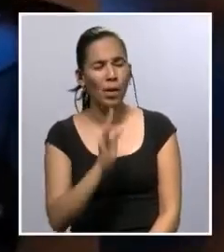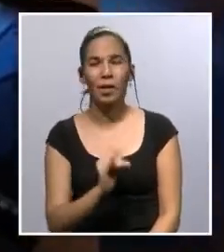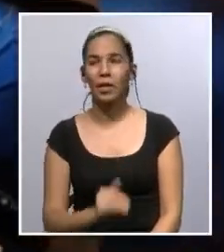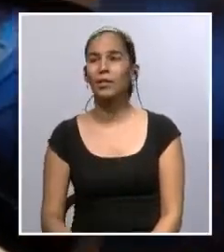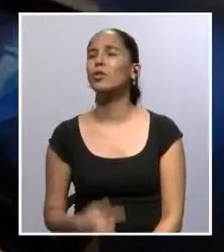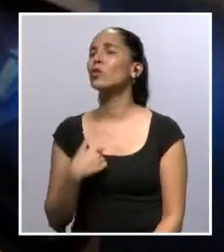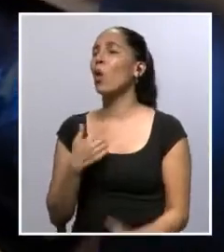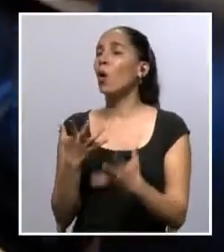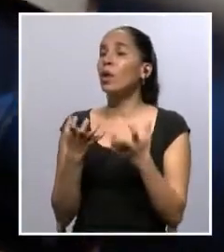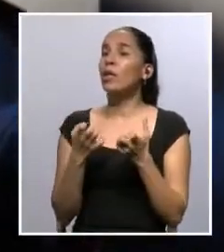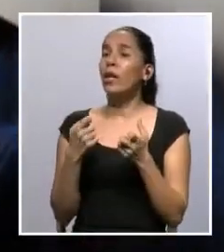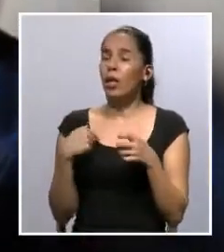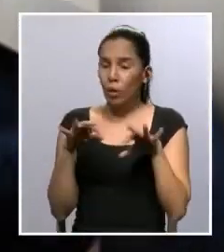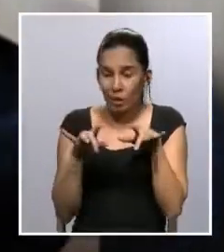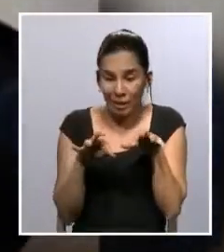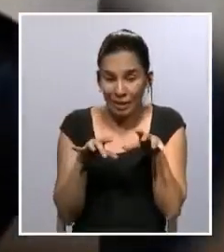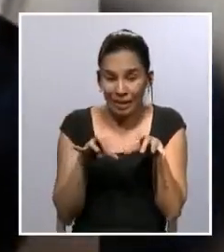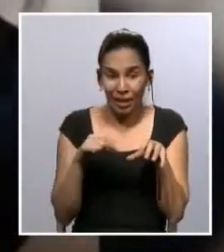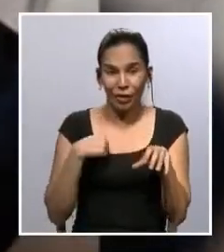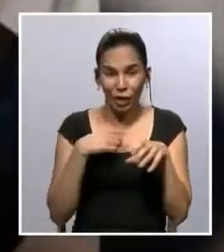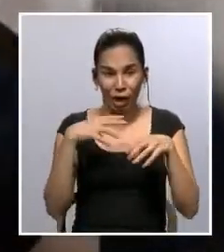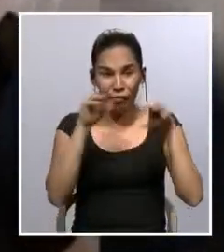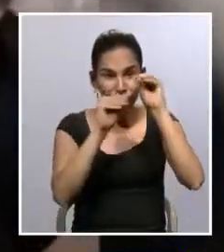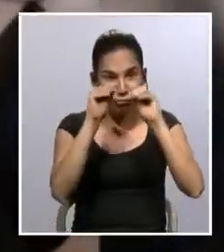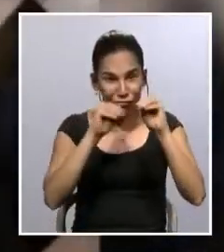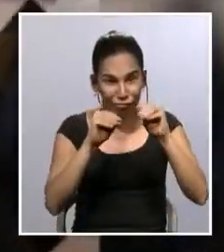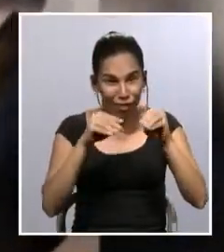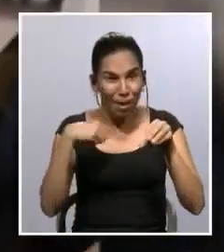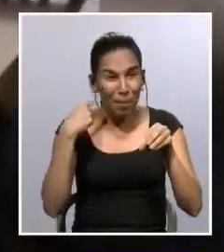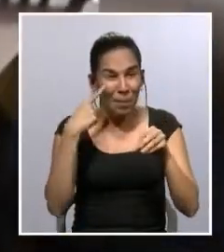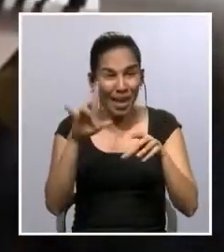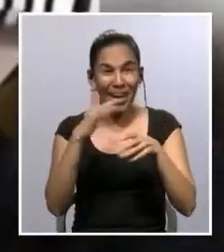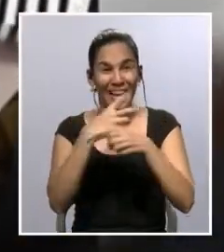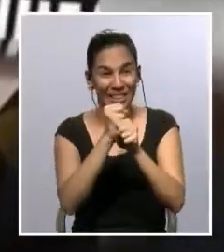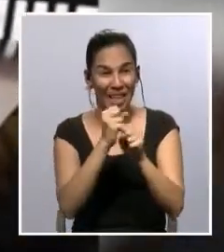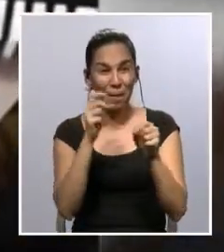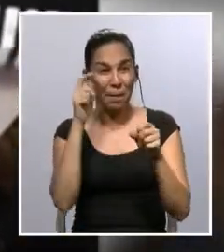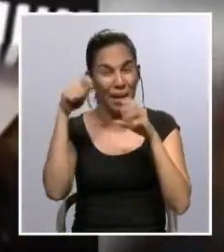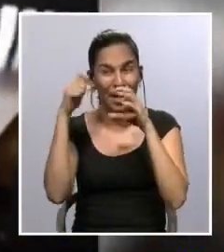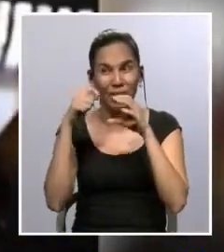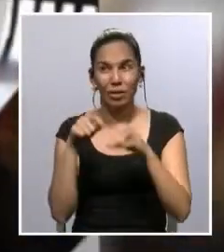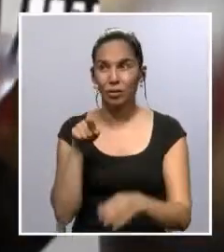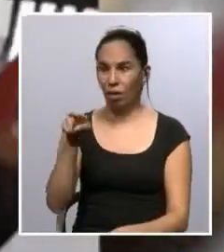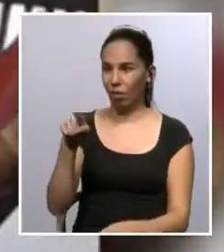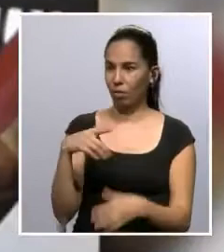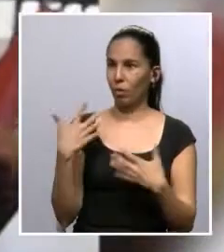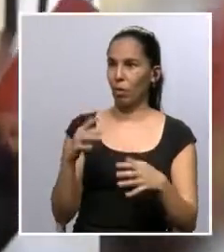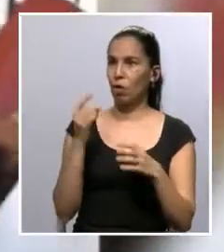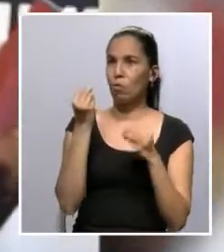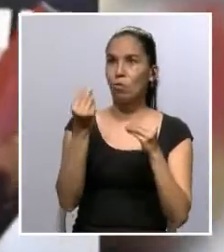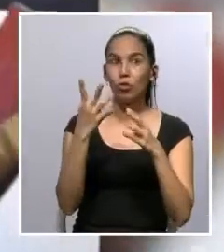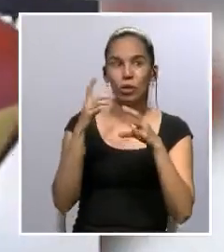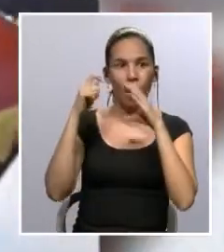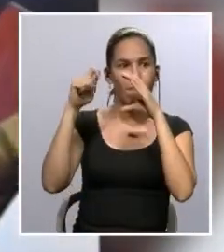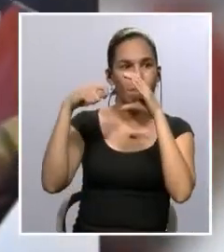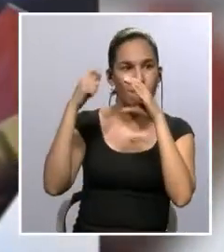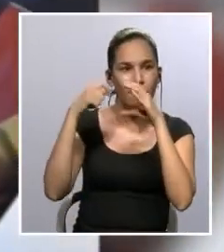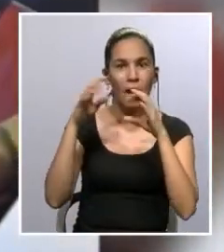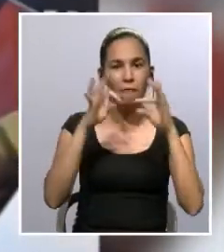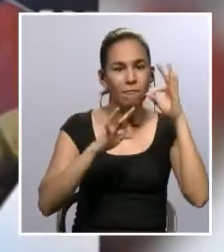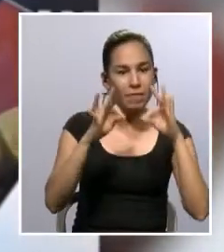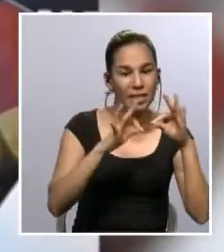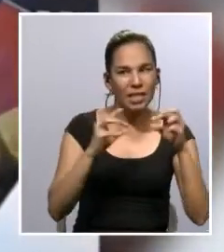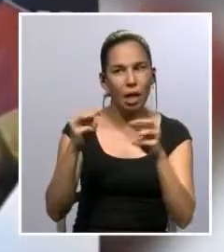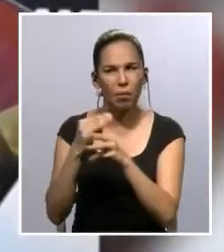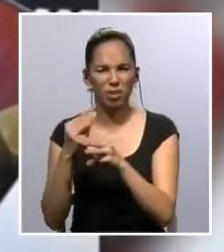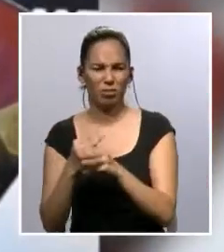Uy, yo quiero ser animador digital. ¿De verdad, Nathan? Pues entonces estudié mucha física y mucha matemática. ¿Pero por qué